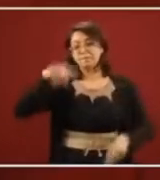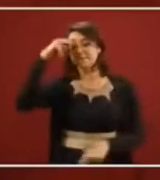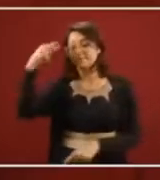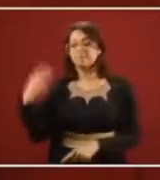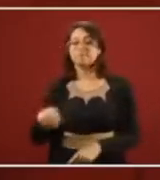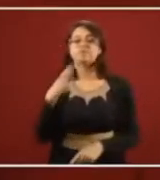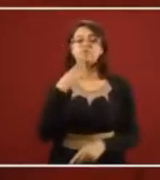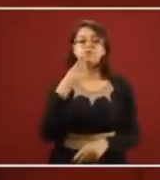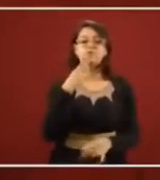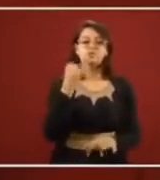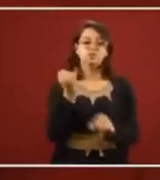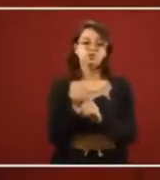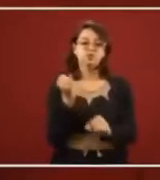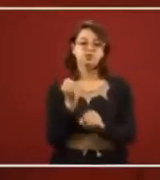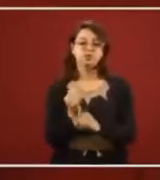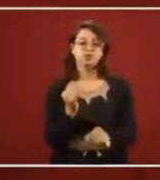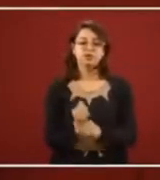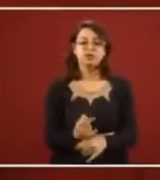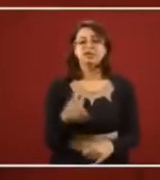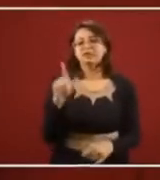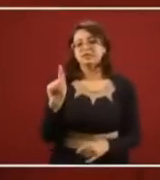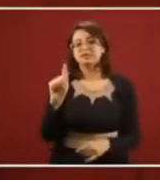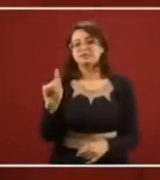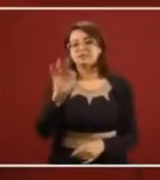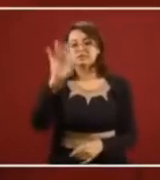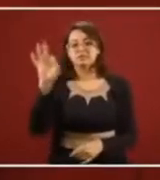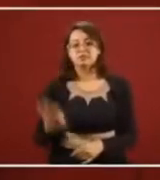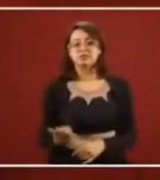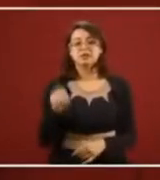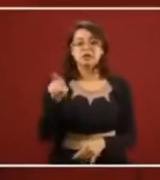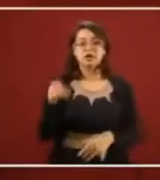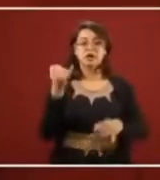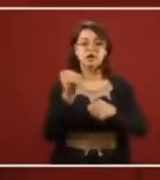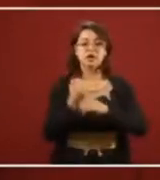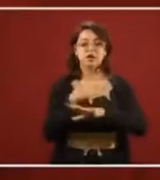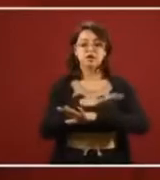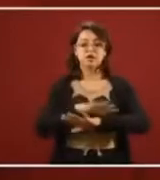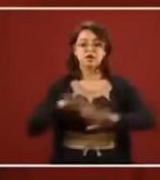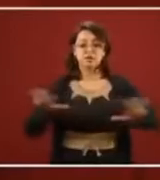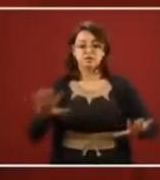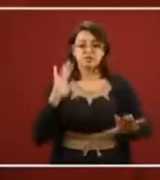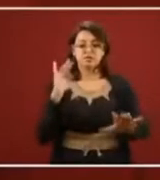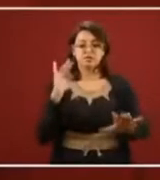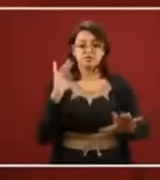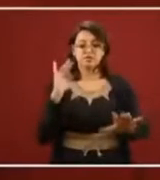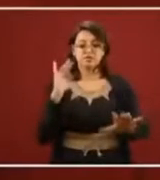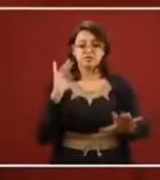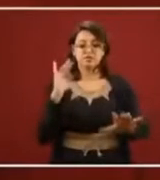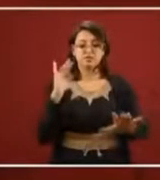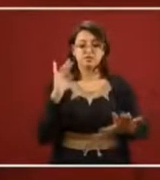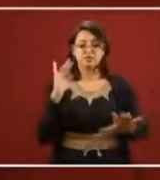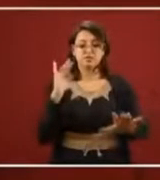y de esos 80 millones 70% se informan por internet